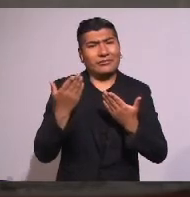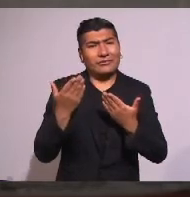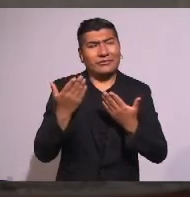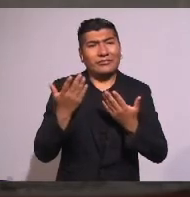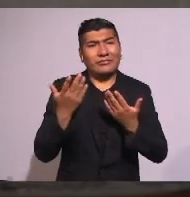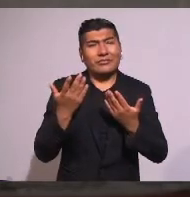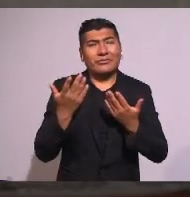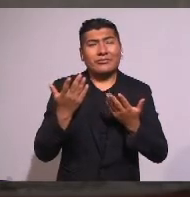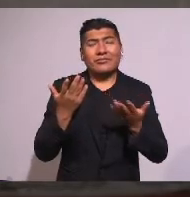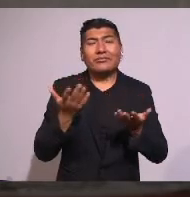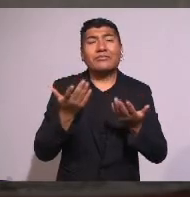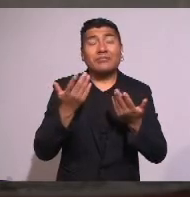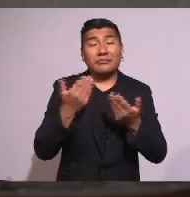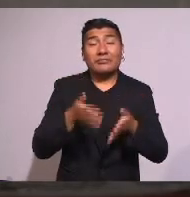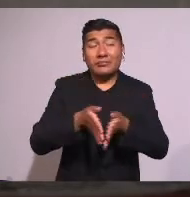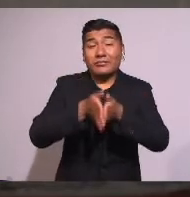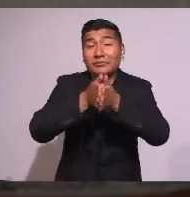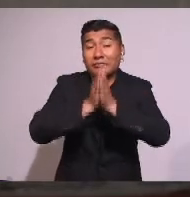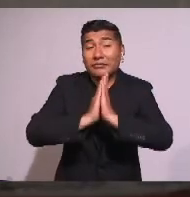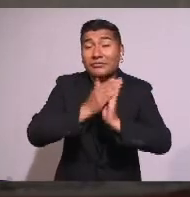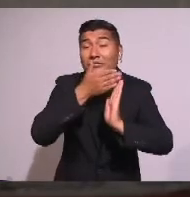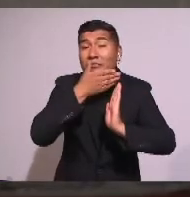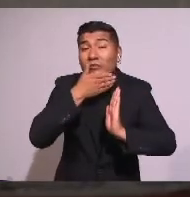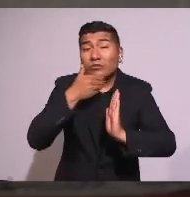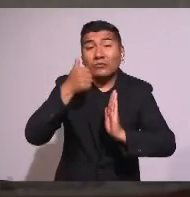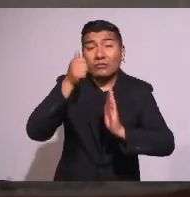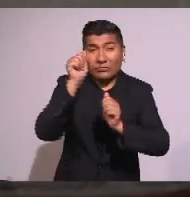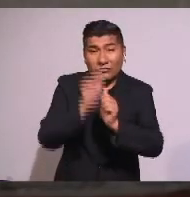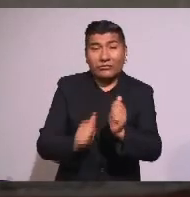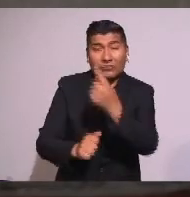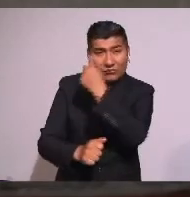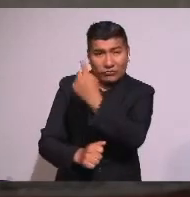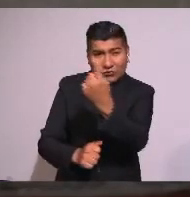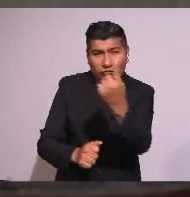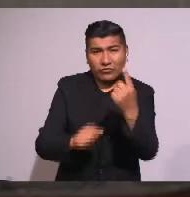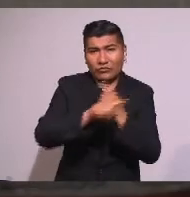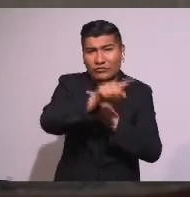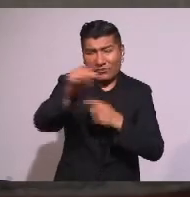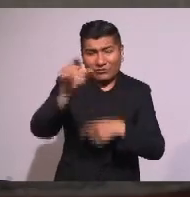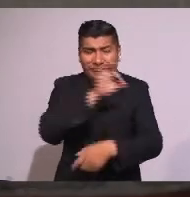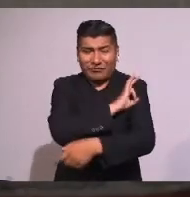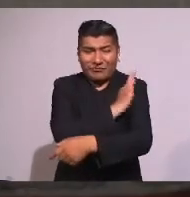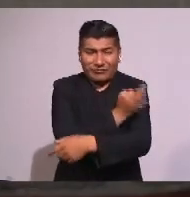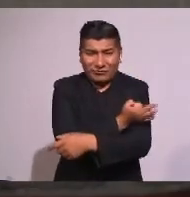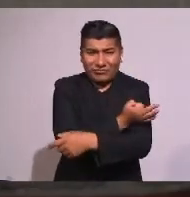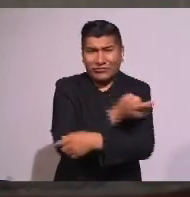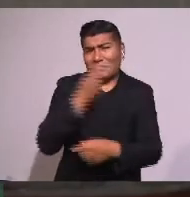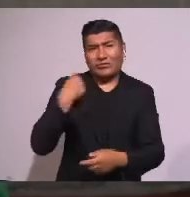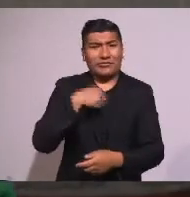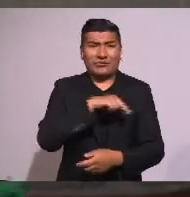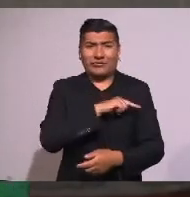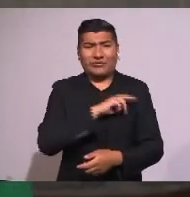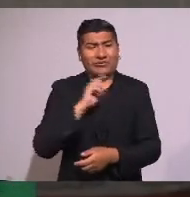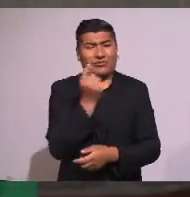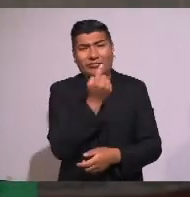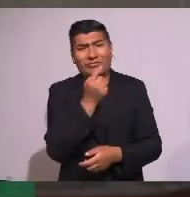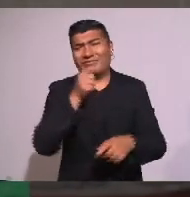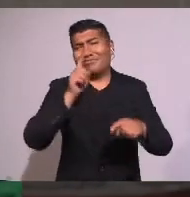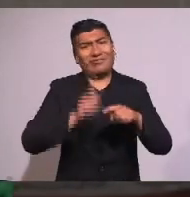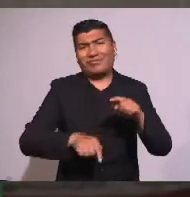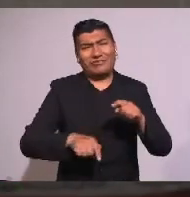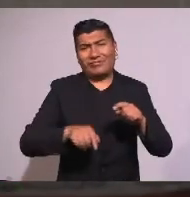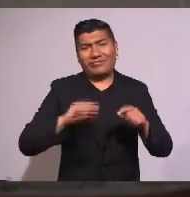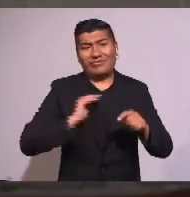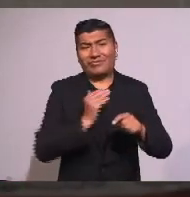a exigir lo mejor de cada uno de nosotros, porque nosotros no podemos realizarla